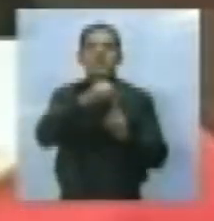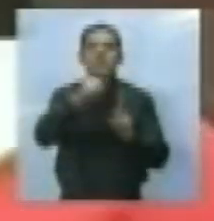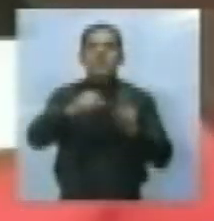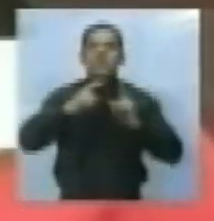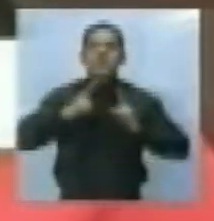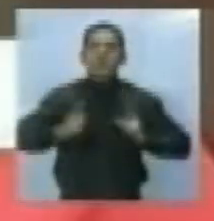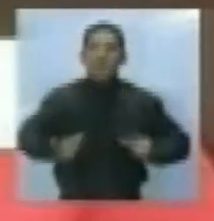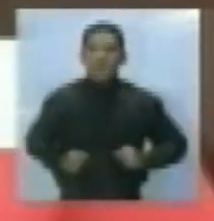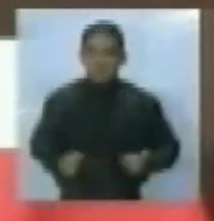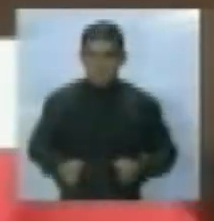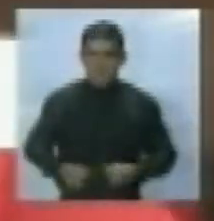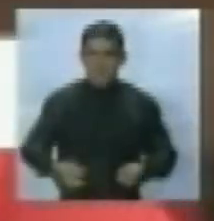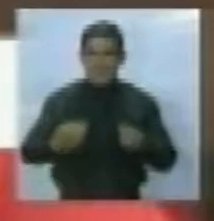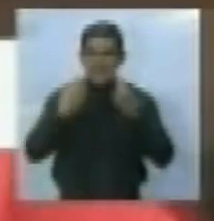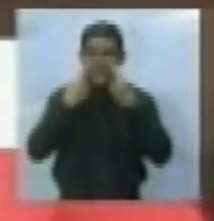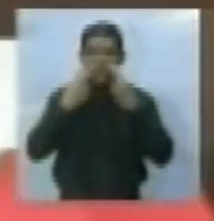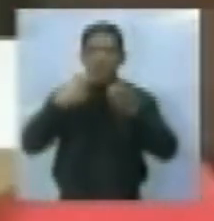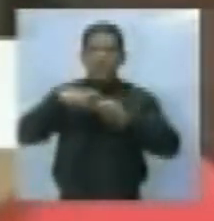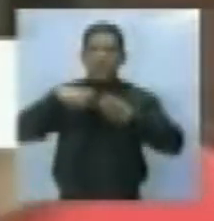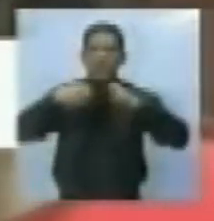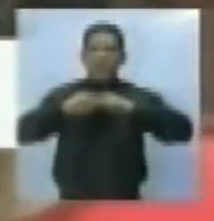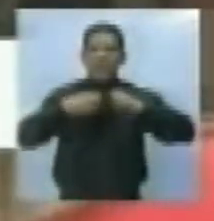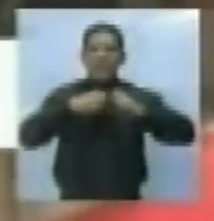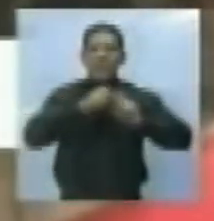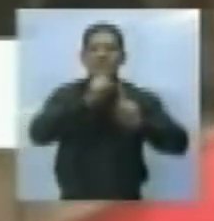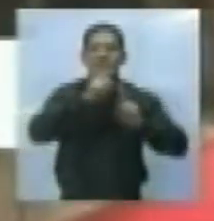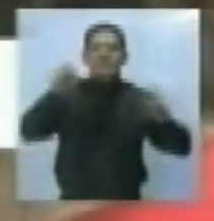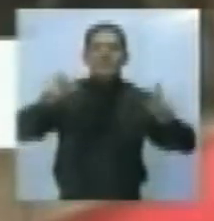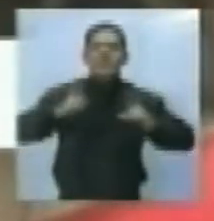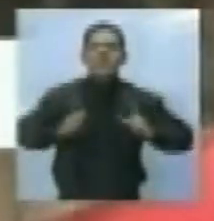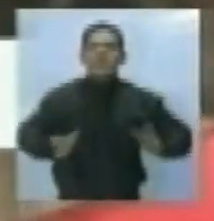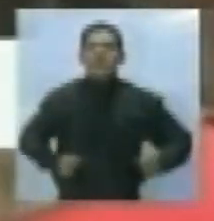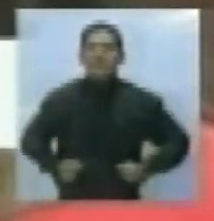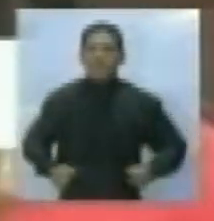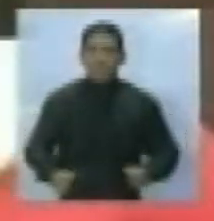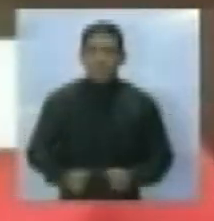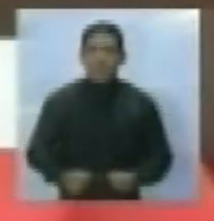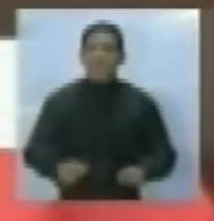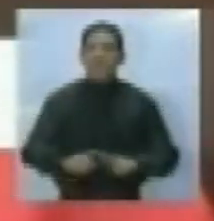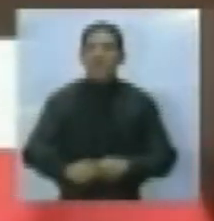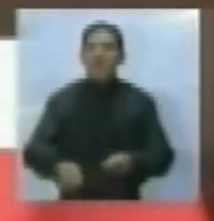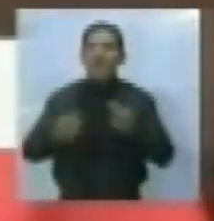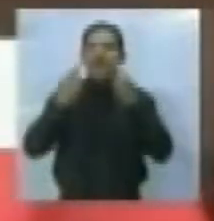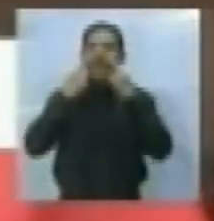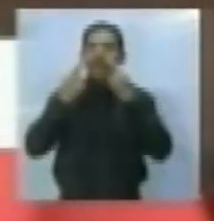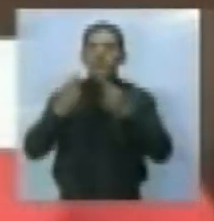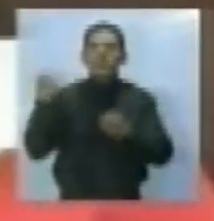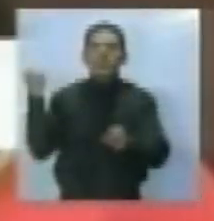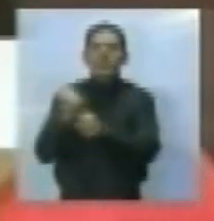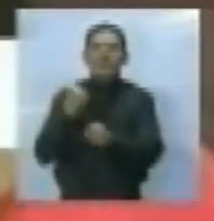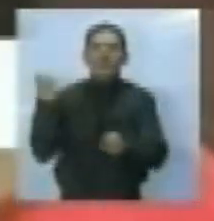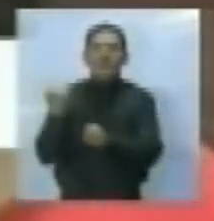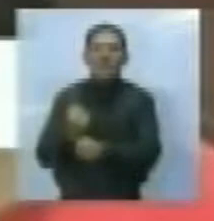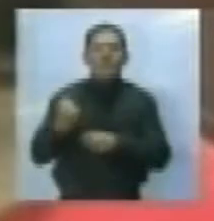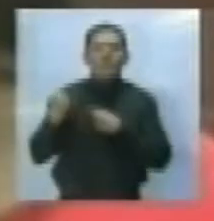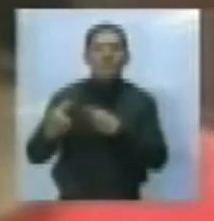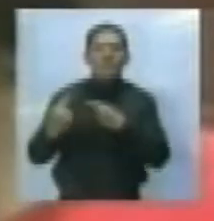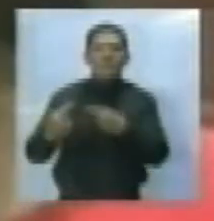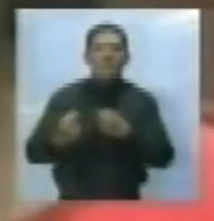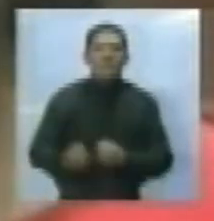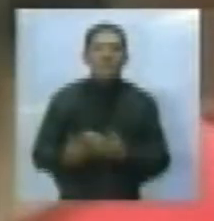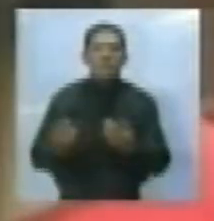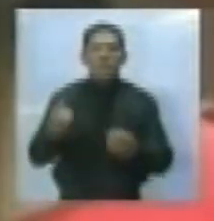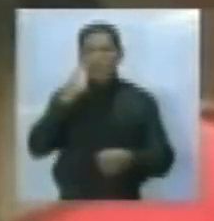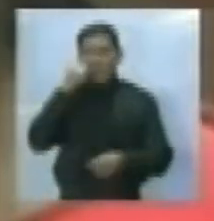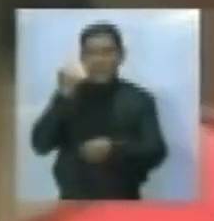muchas, reconociendo los problemas del sistema de salud, que son muchos, pero también reconociendo el trabajo arduo e intenso de los miles de